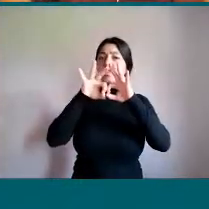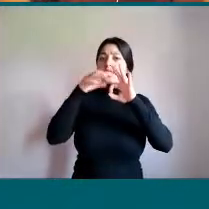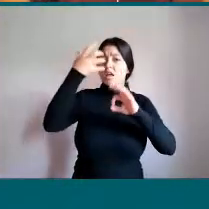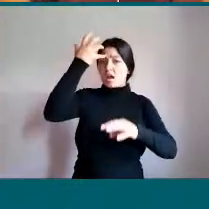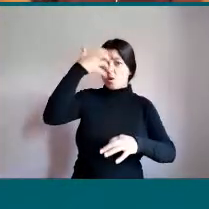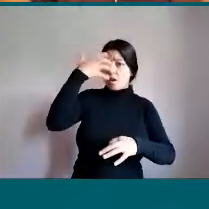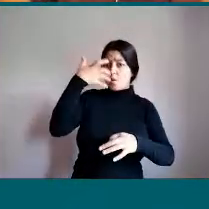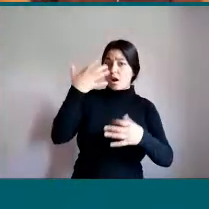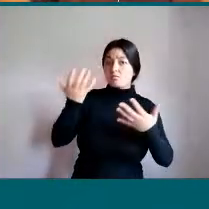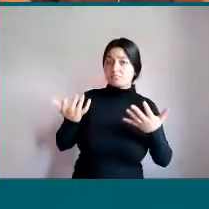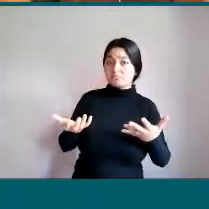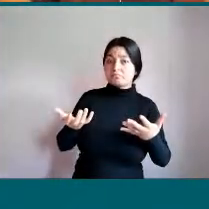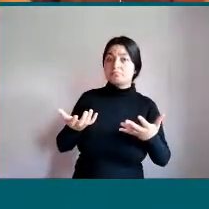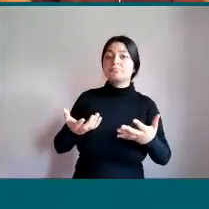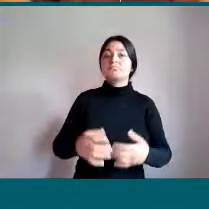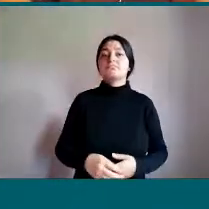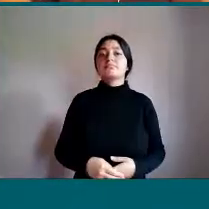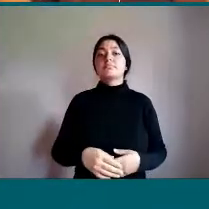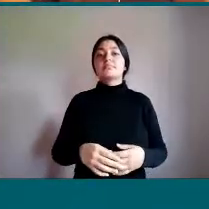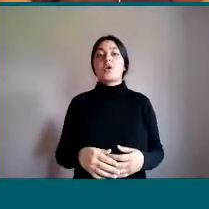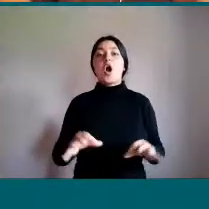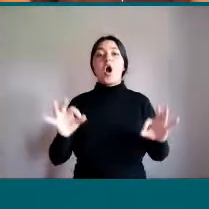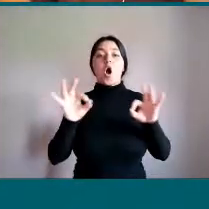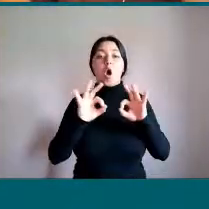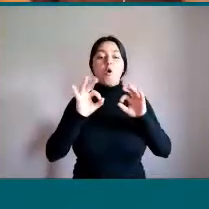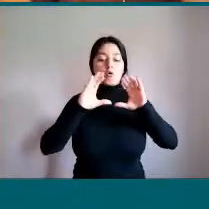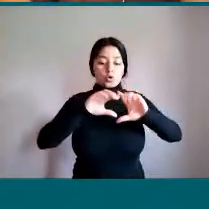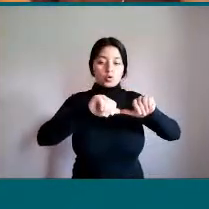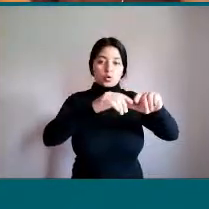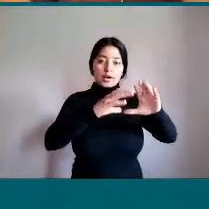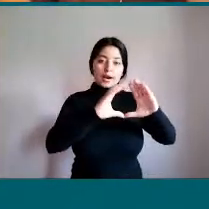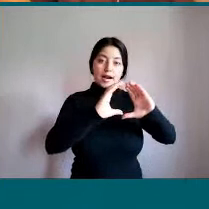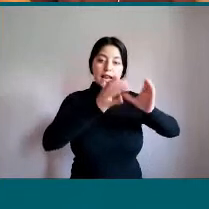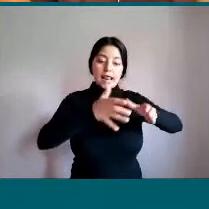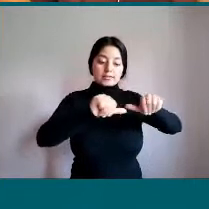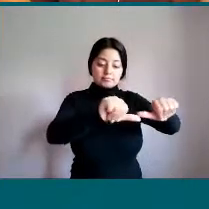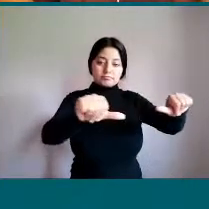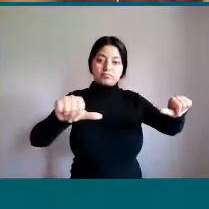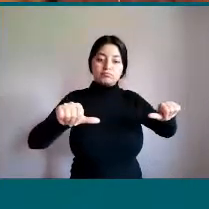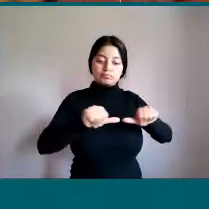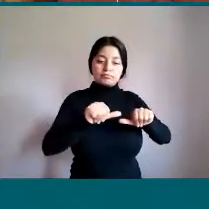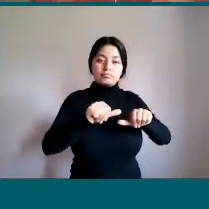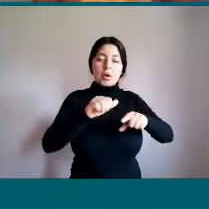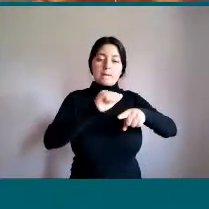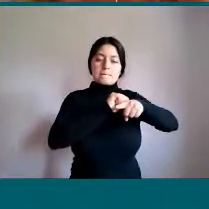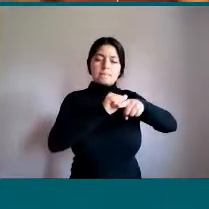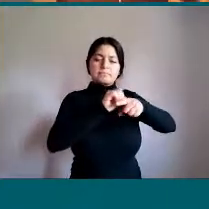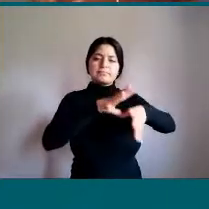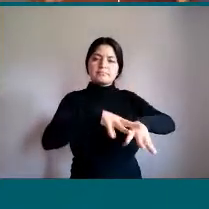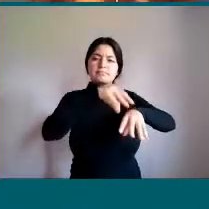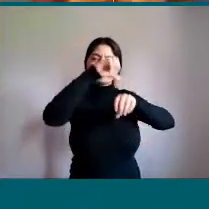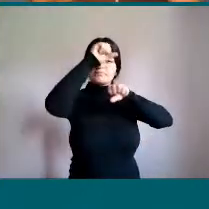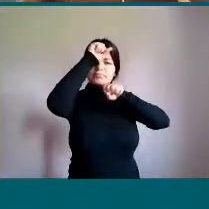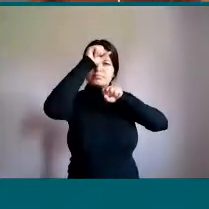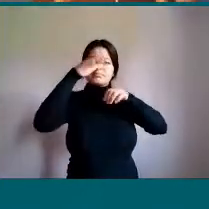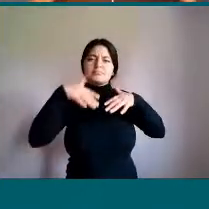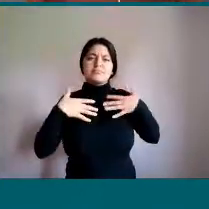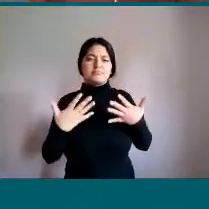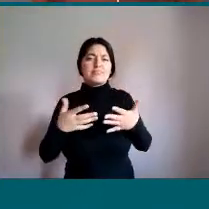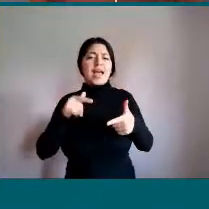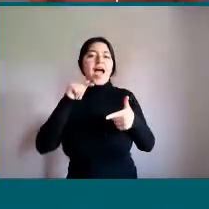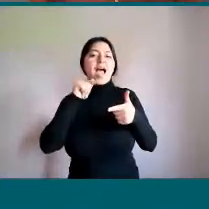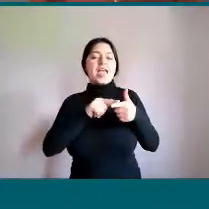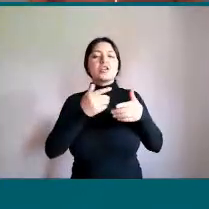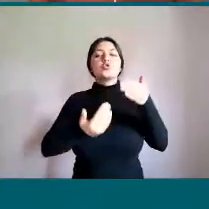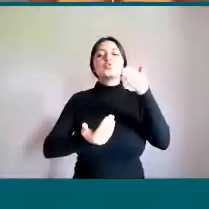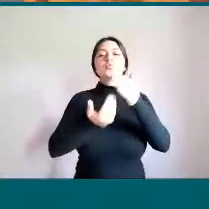relevancia el diseño en las clases, en las prácticas de aprendizaje, y a partir de ahí desgranar qué sería este nuevo modelo o este